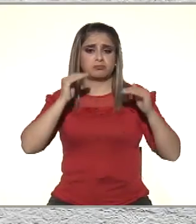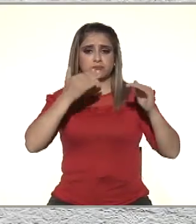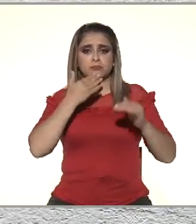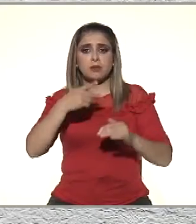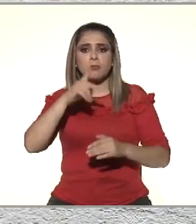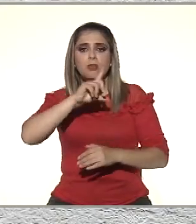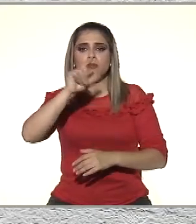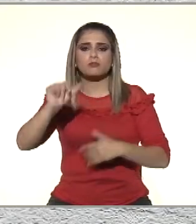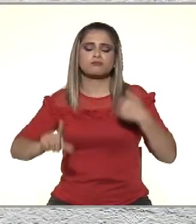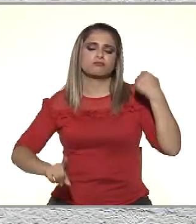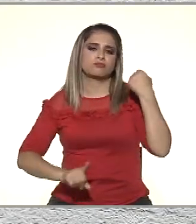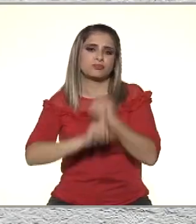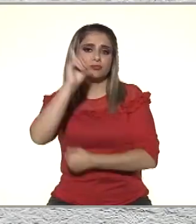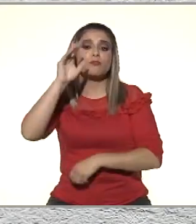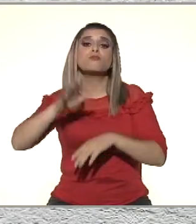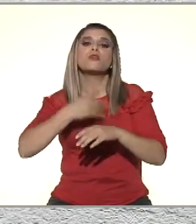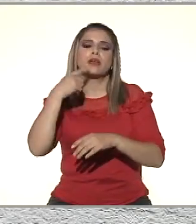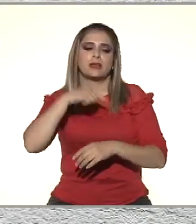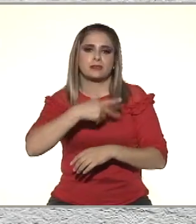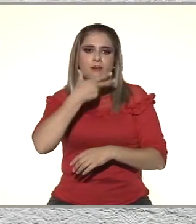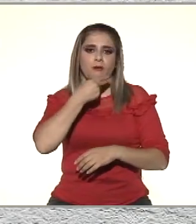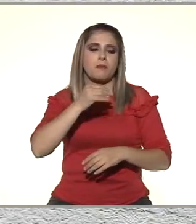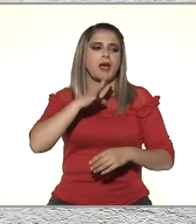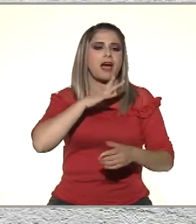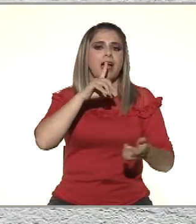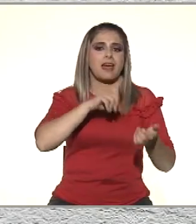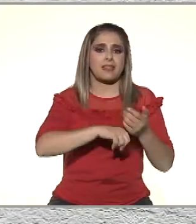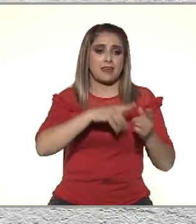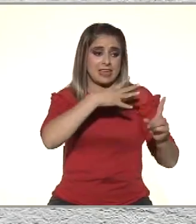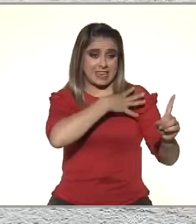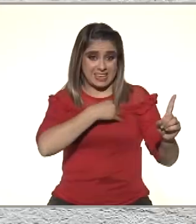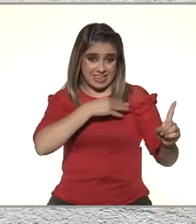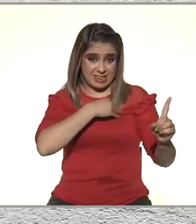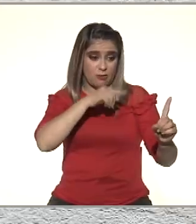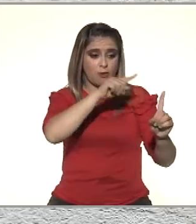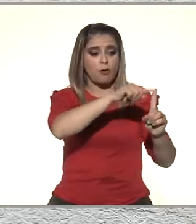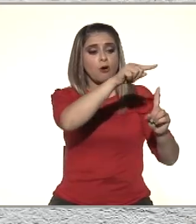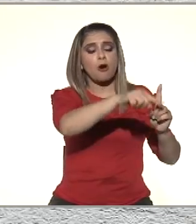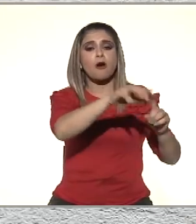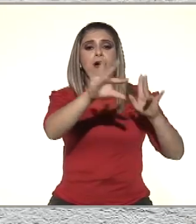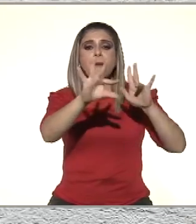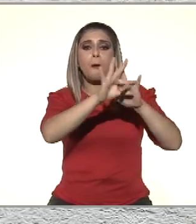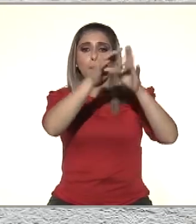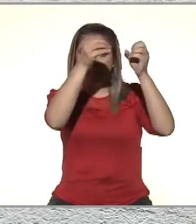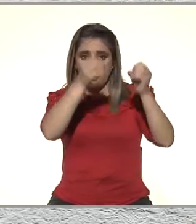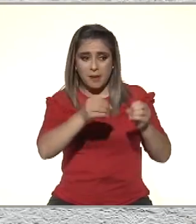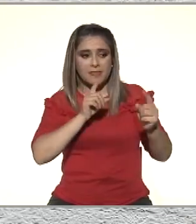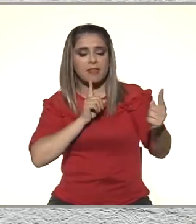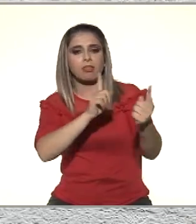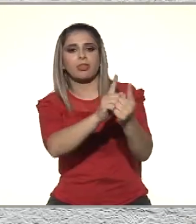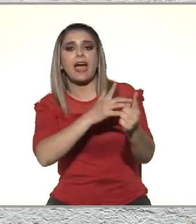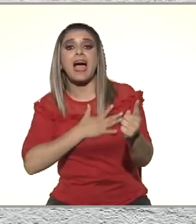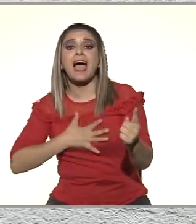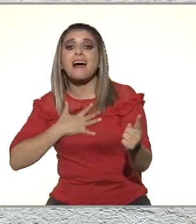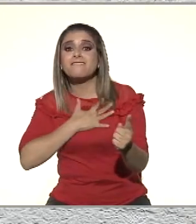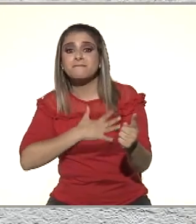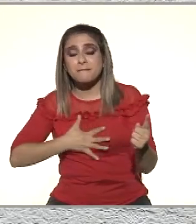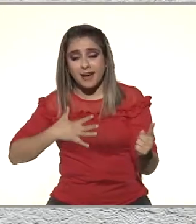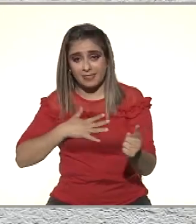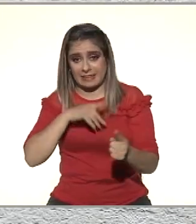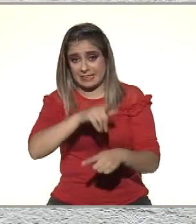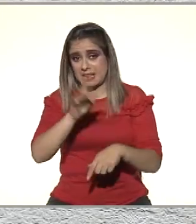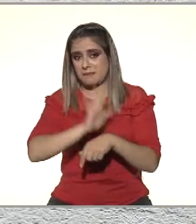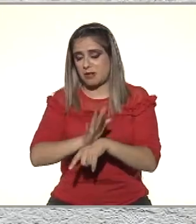desmorona cuando comienza una aventura con la prometida de su hijo. Una película tan intensa que no